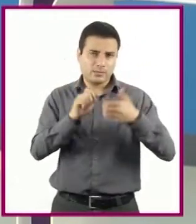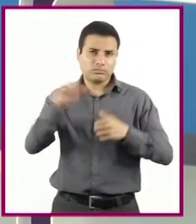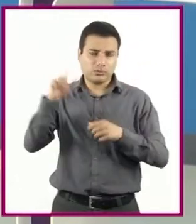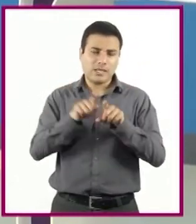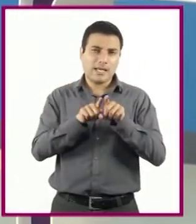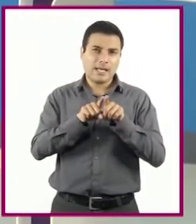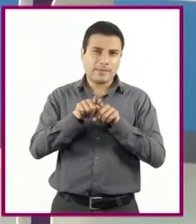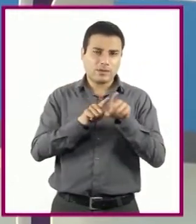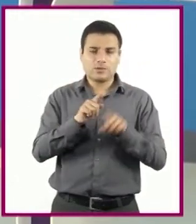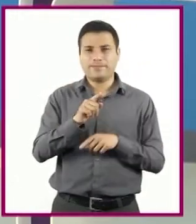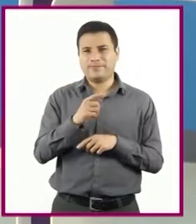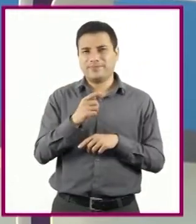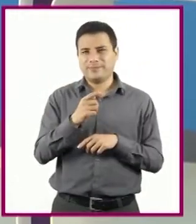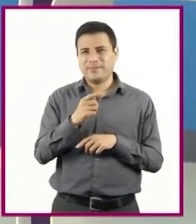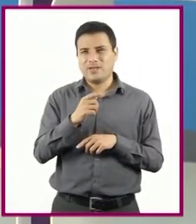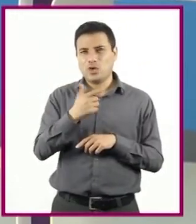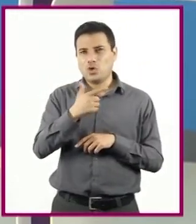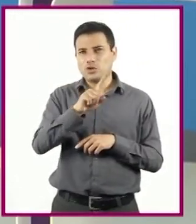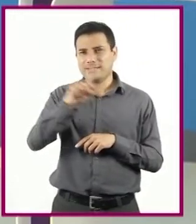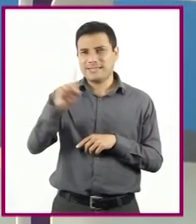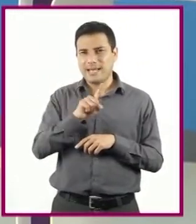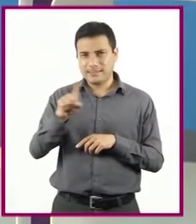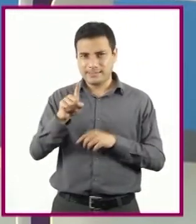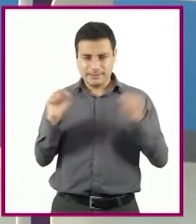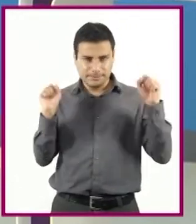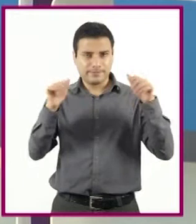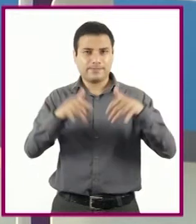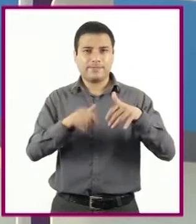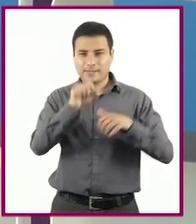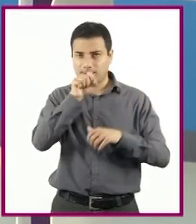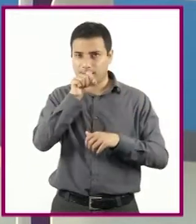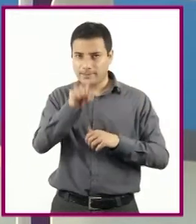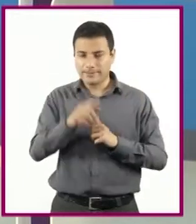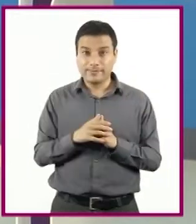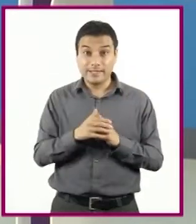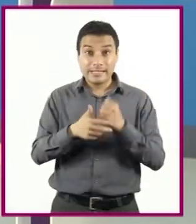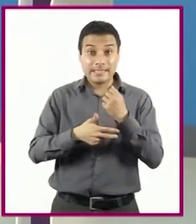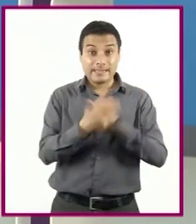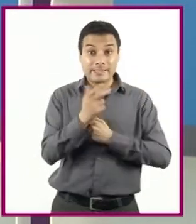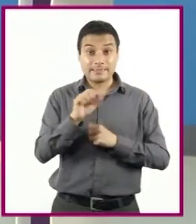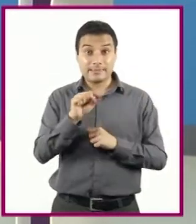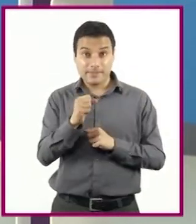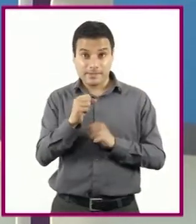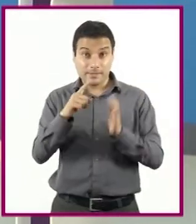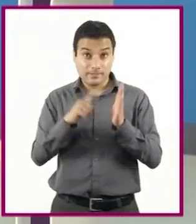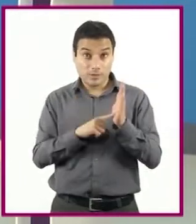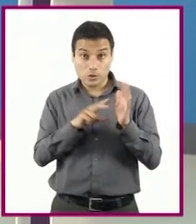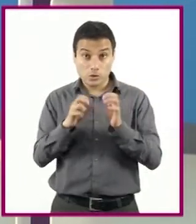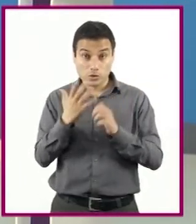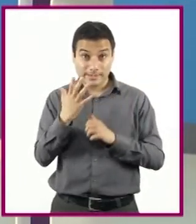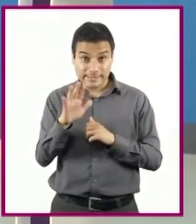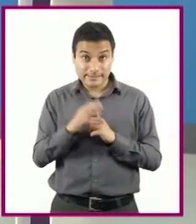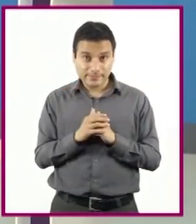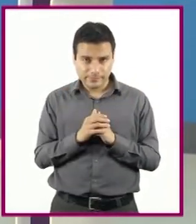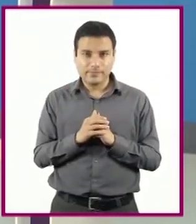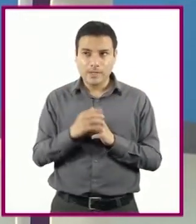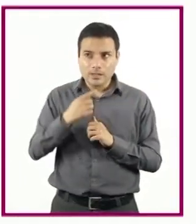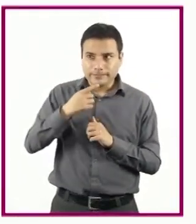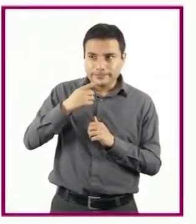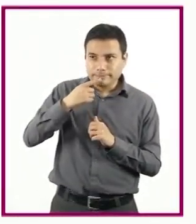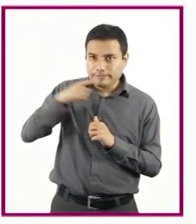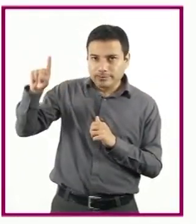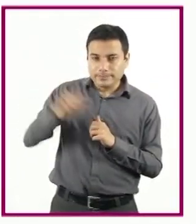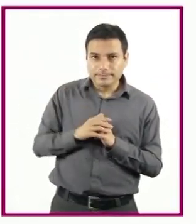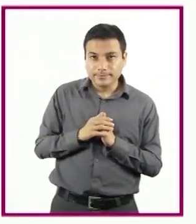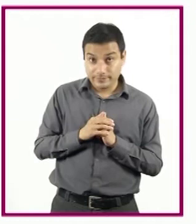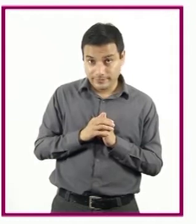hermanos Epigmenio y Emeterio González. El 13 de septiembre de 1810 fueron delatados. Un